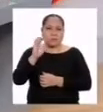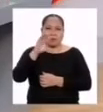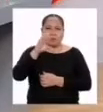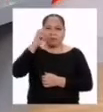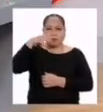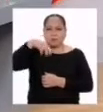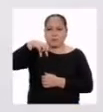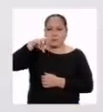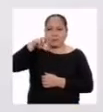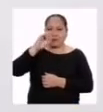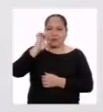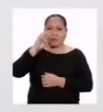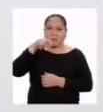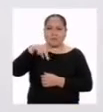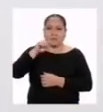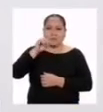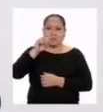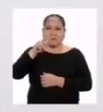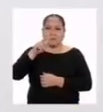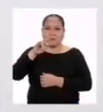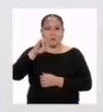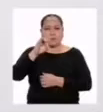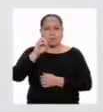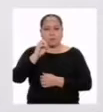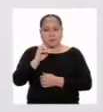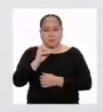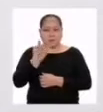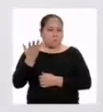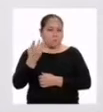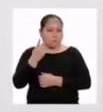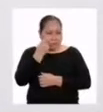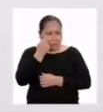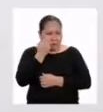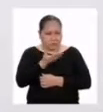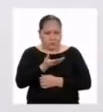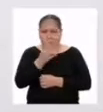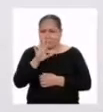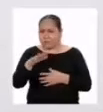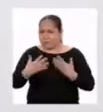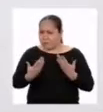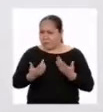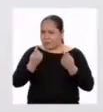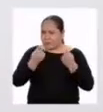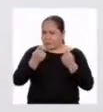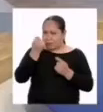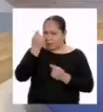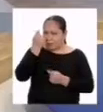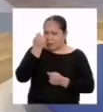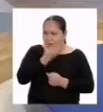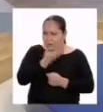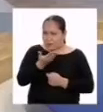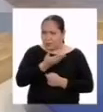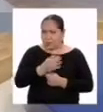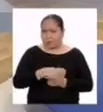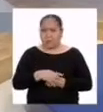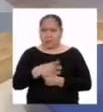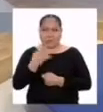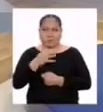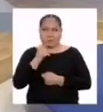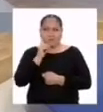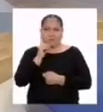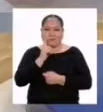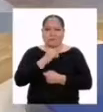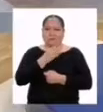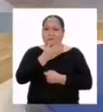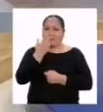menciona en la lectura? ¿Te suena algo? ¿Puedes deducir su significado por el contexto? La verdad no,